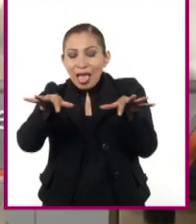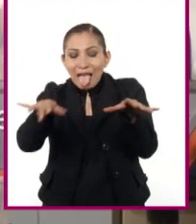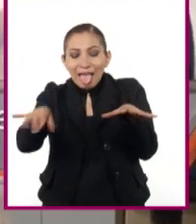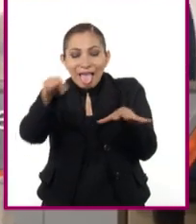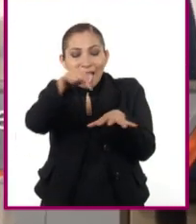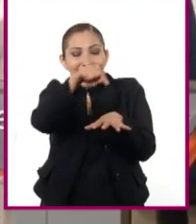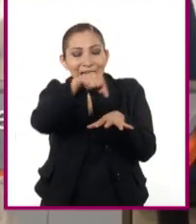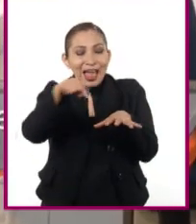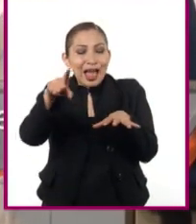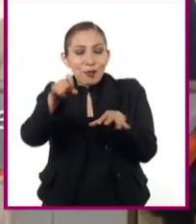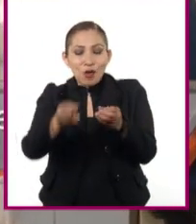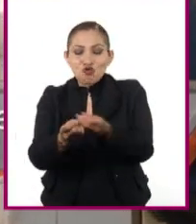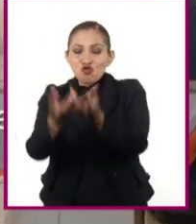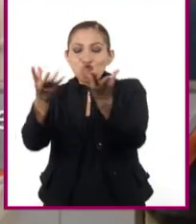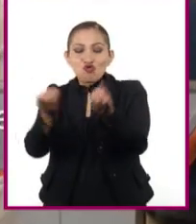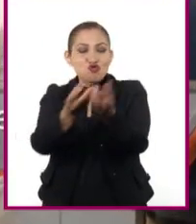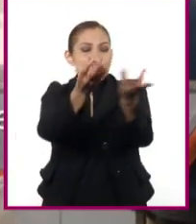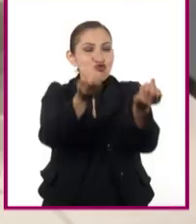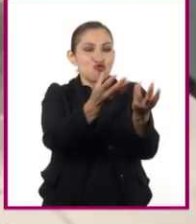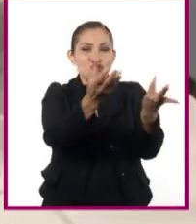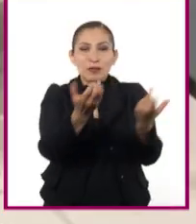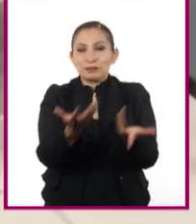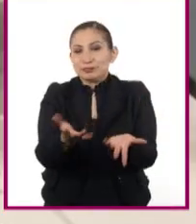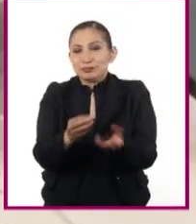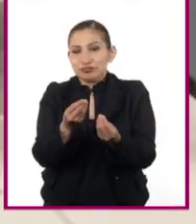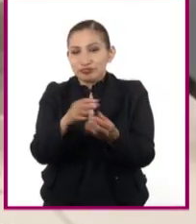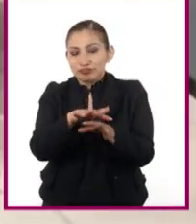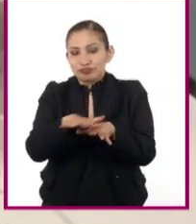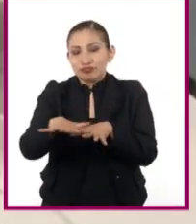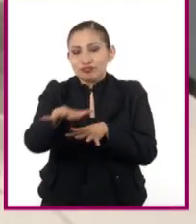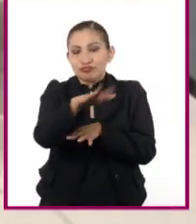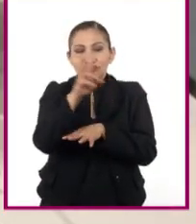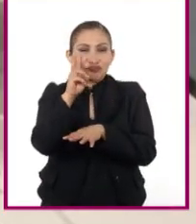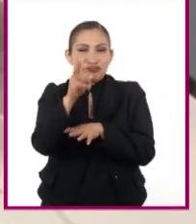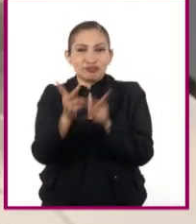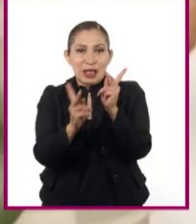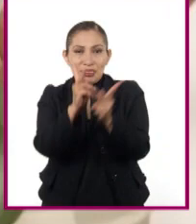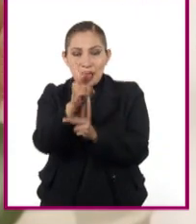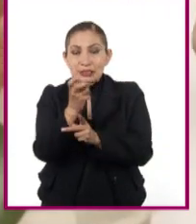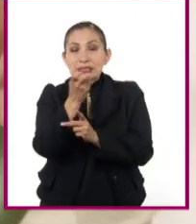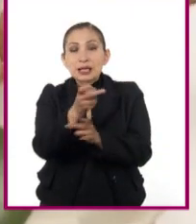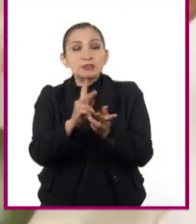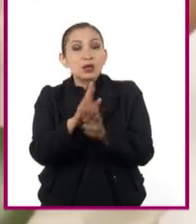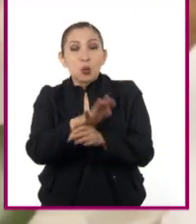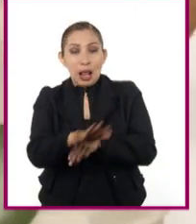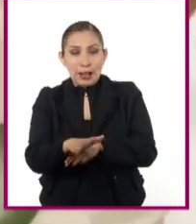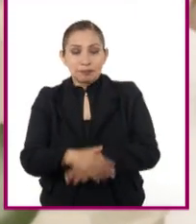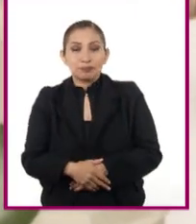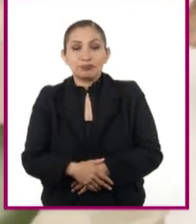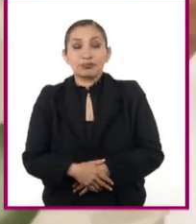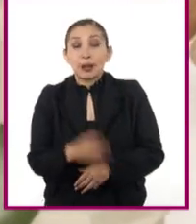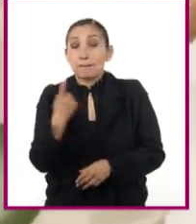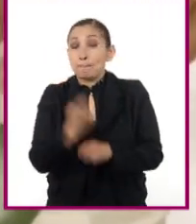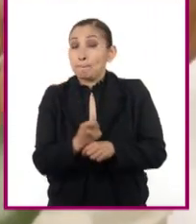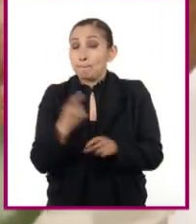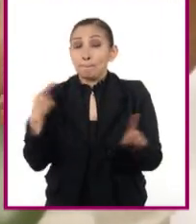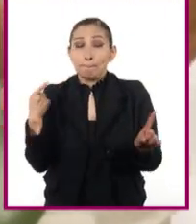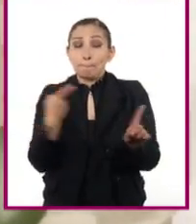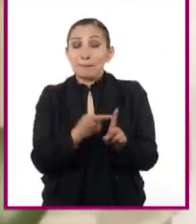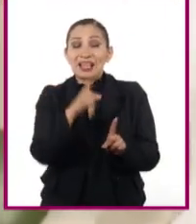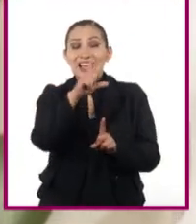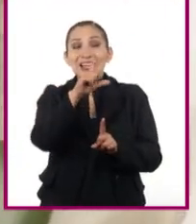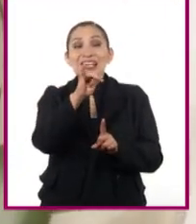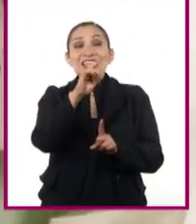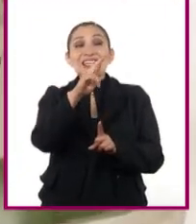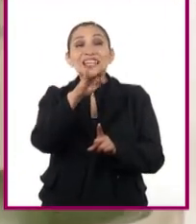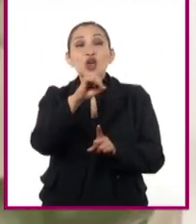van a los cuerpos de agua y de ahí empieza la gran infestación que vemos. ¿Cuáles son esas plantas? La principal es